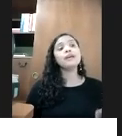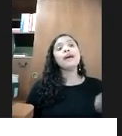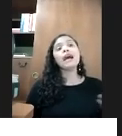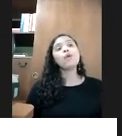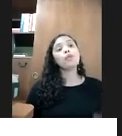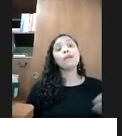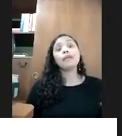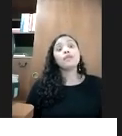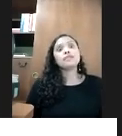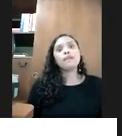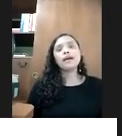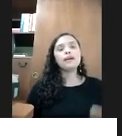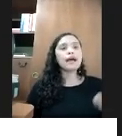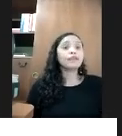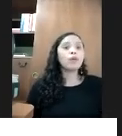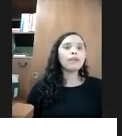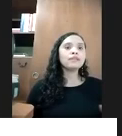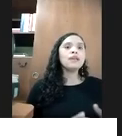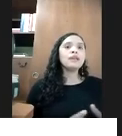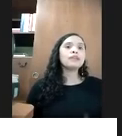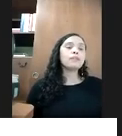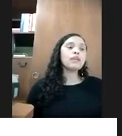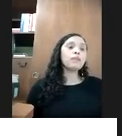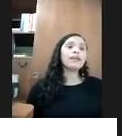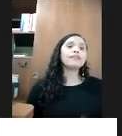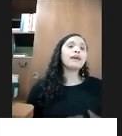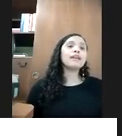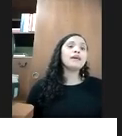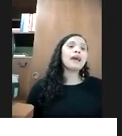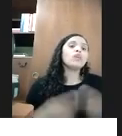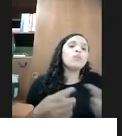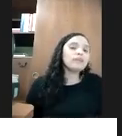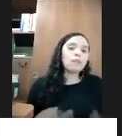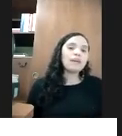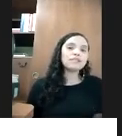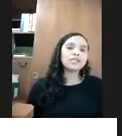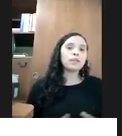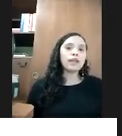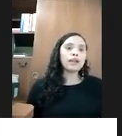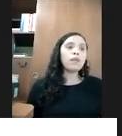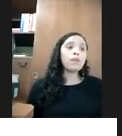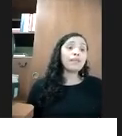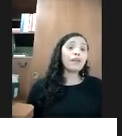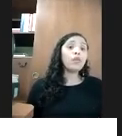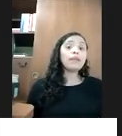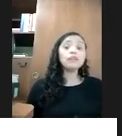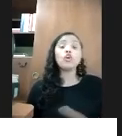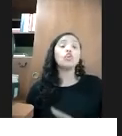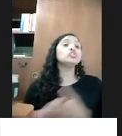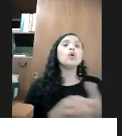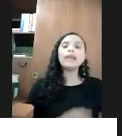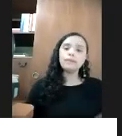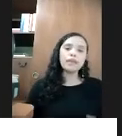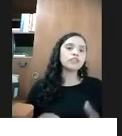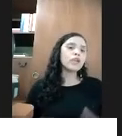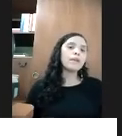recibir agua por más de una semana, hasta un mes, y pueden estar hasta un mes o más sin reponer las bombas de gas doméstico, con